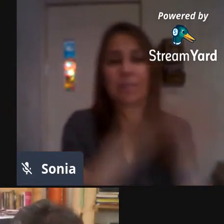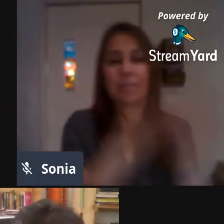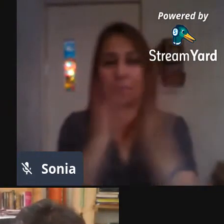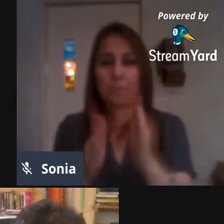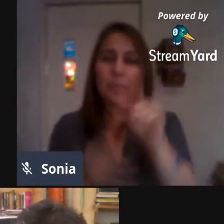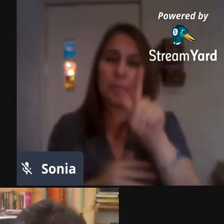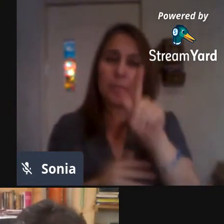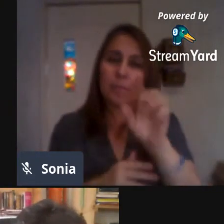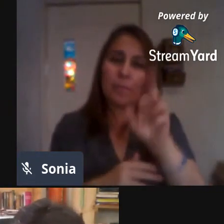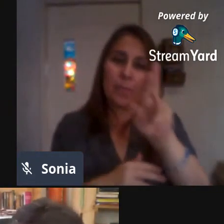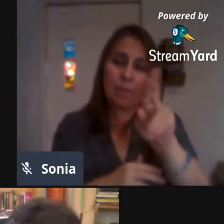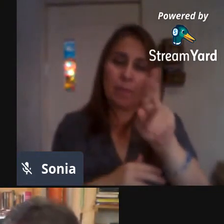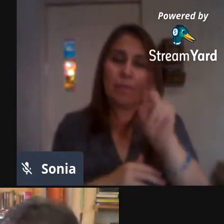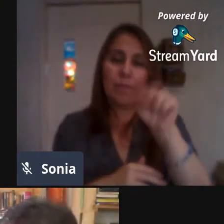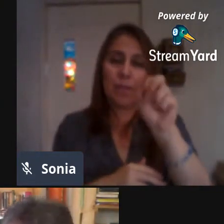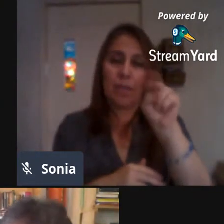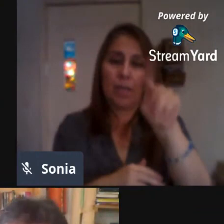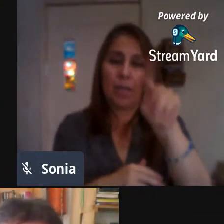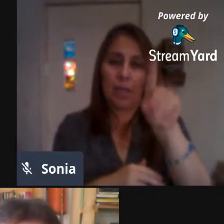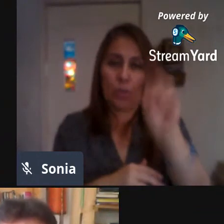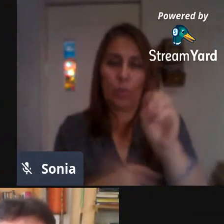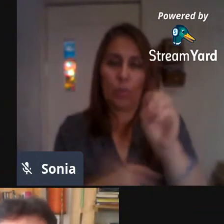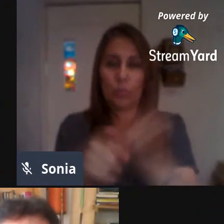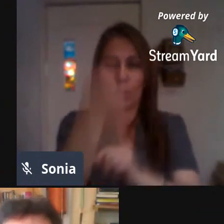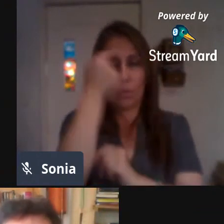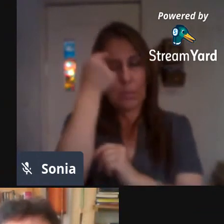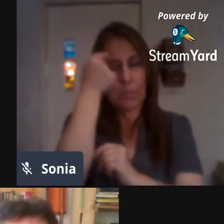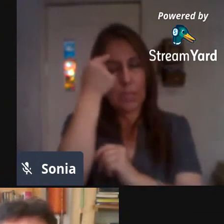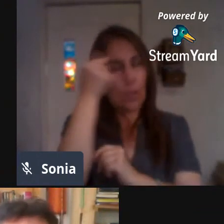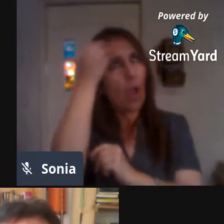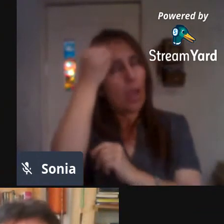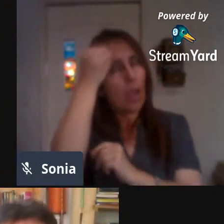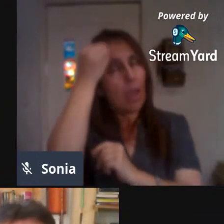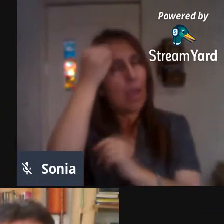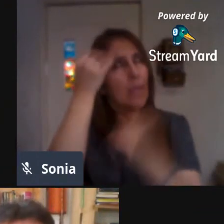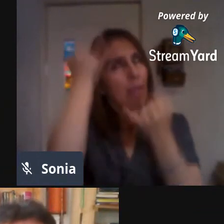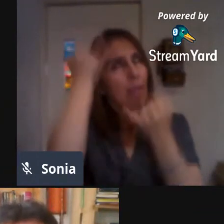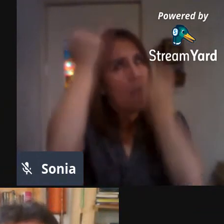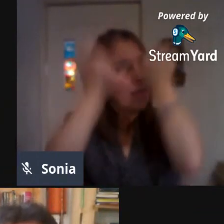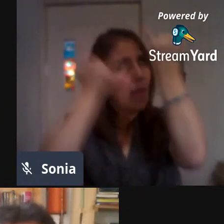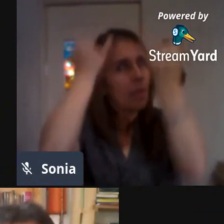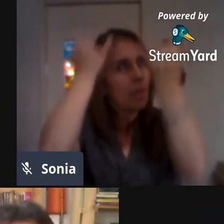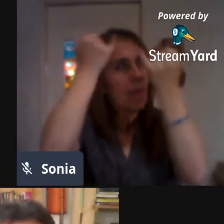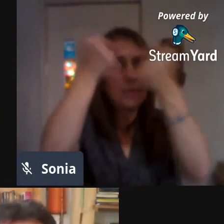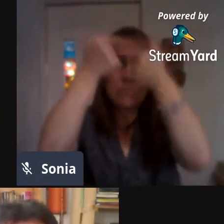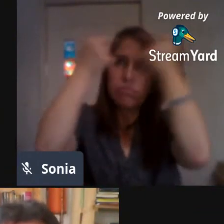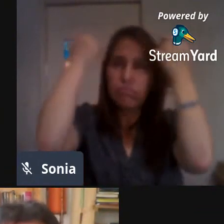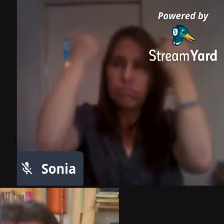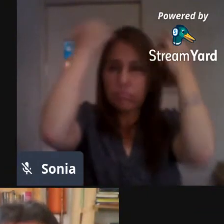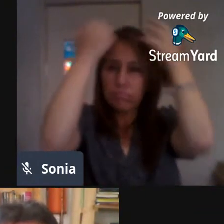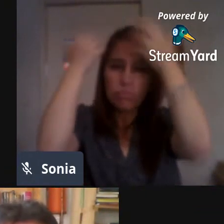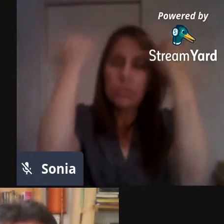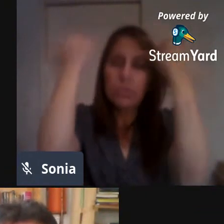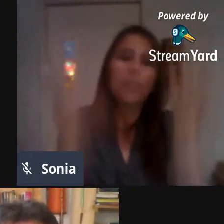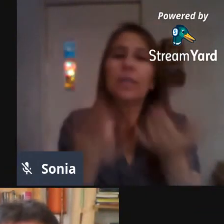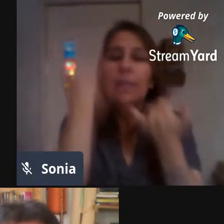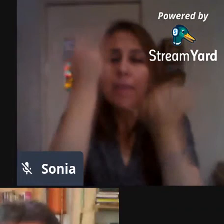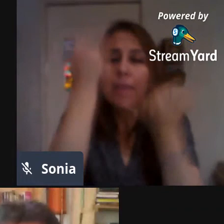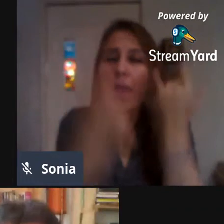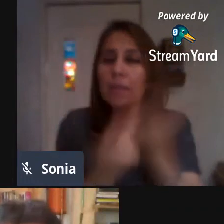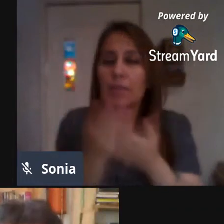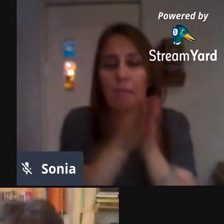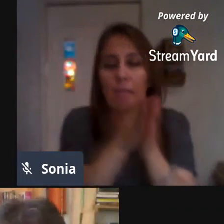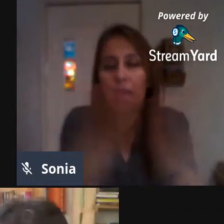estado pensando cuáles ideas se han estado ahí rondando que estos pensamientos que que has tenido ahí en estos tiempos de